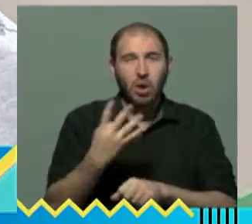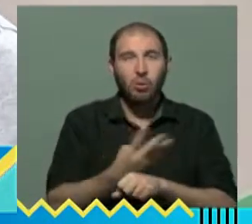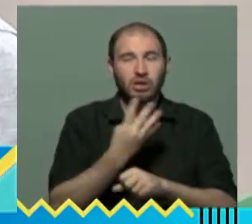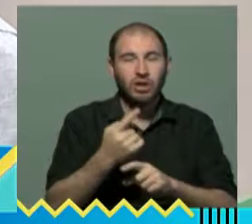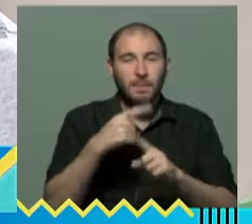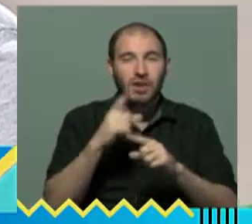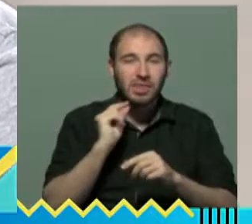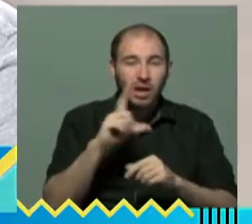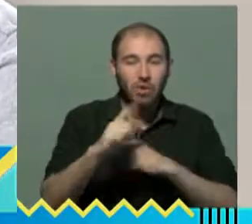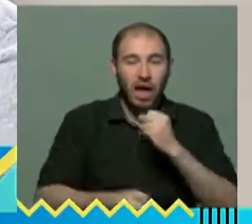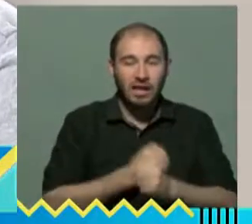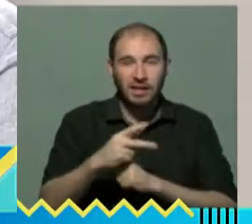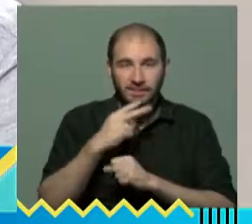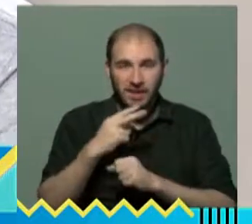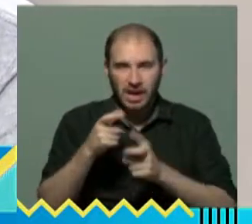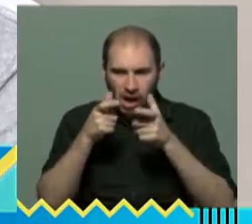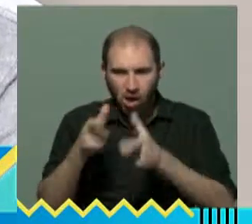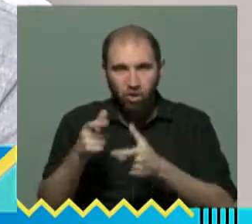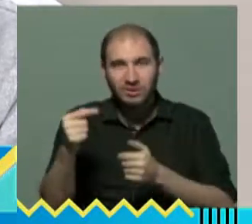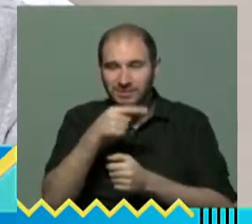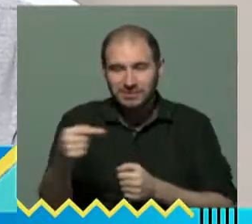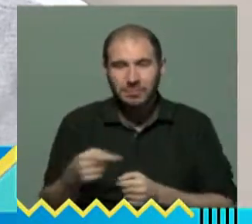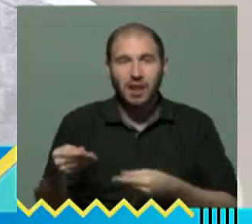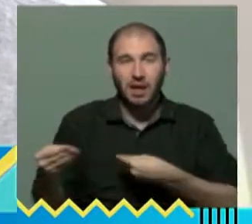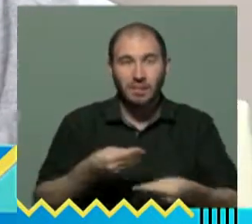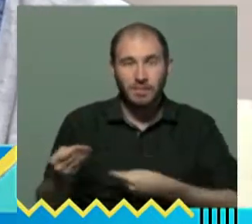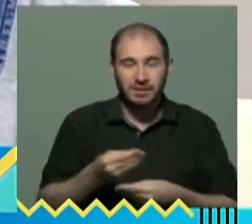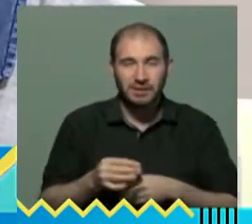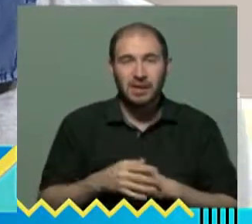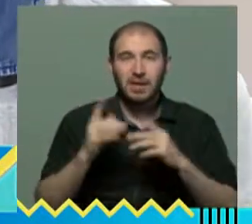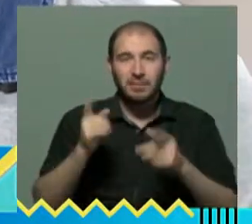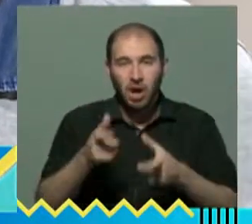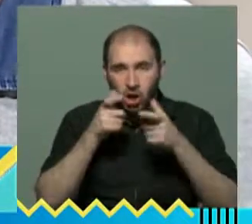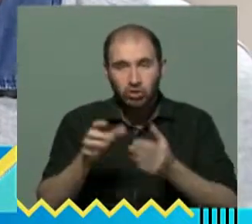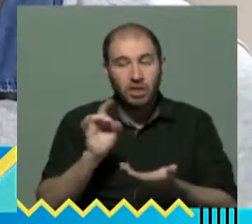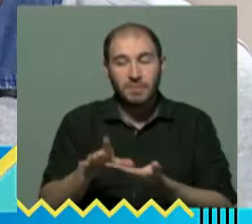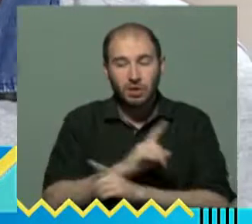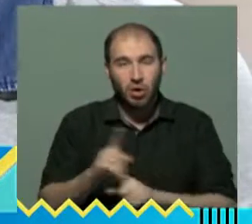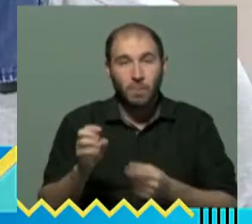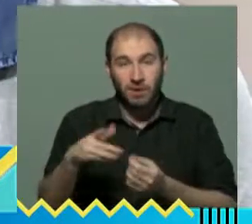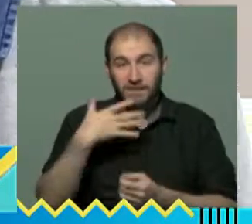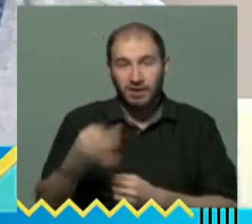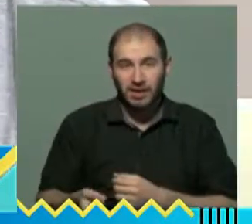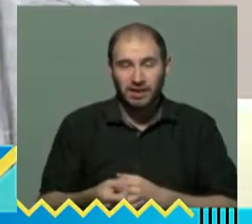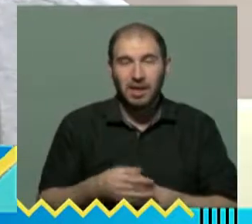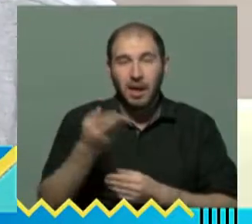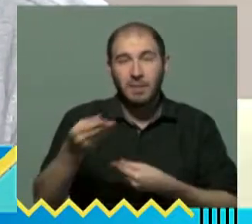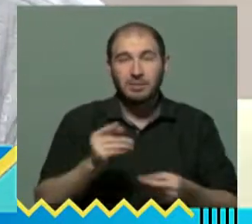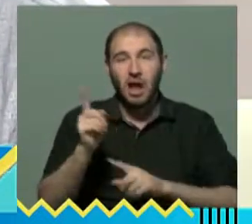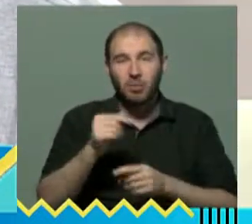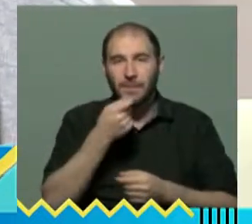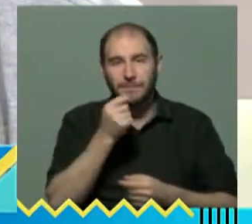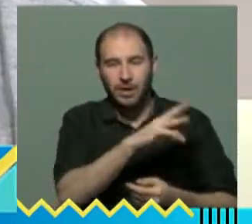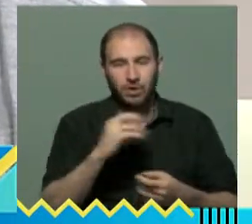diarias, de lunes a viernes, se le hace un control semanal a las empresas, también se controla que no despidan, porque es una realidad. Hay empresarios que prefieren